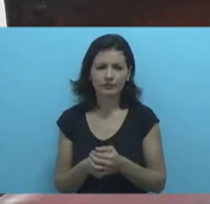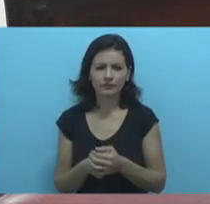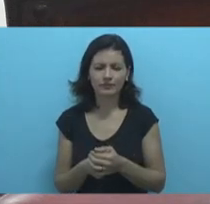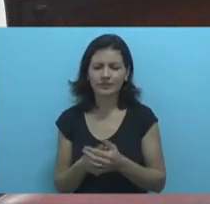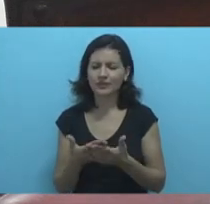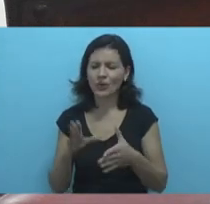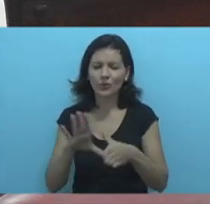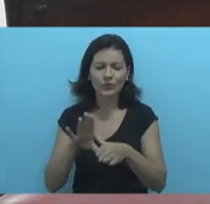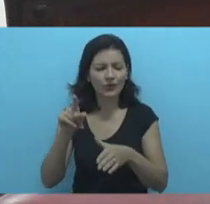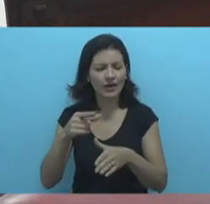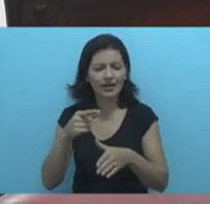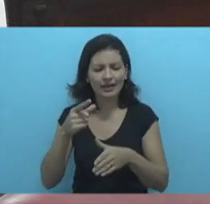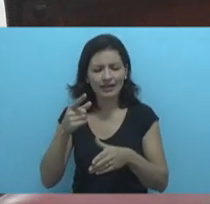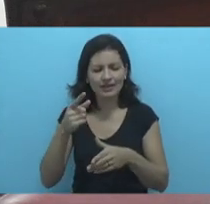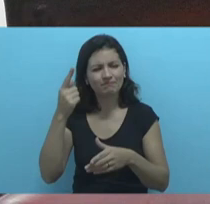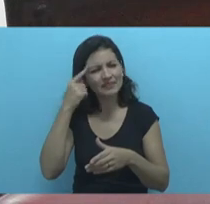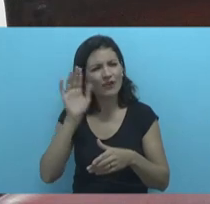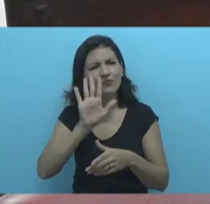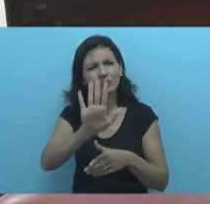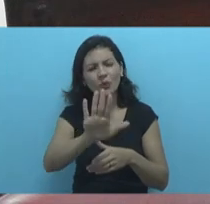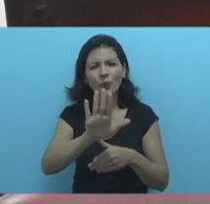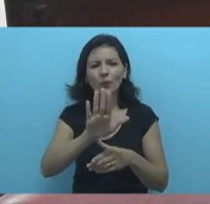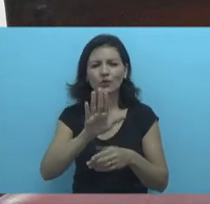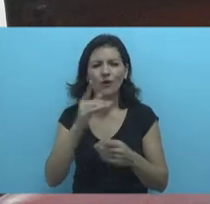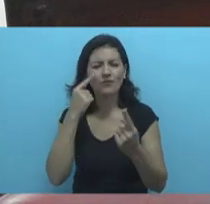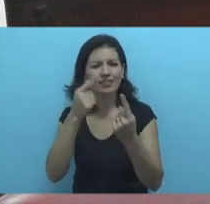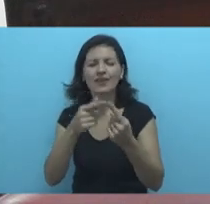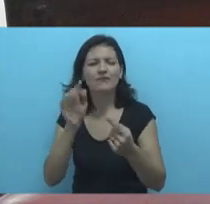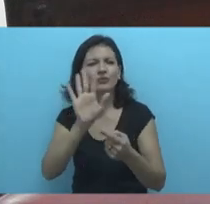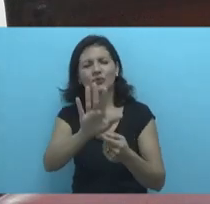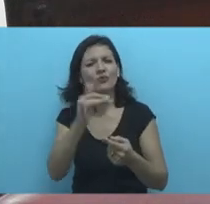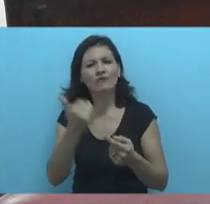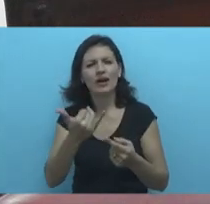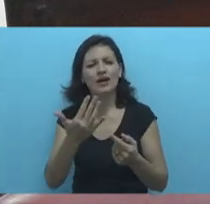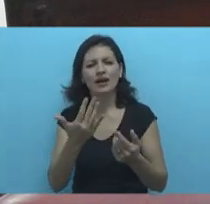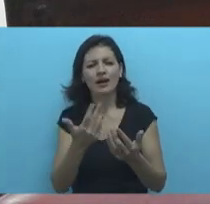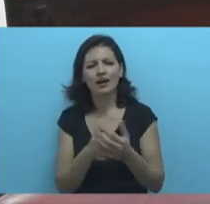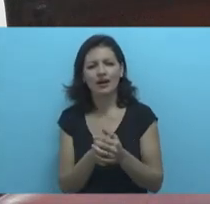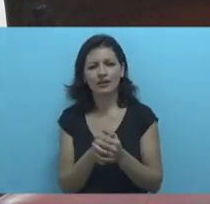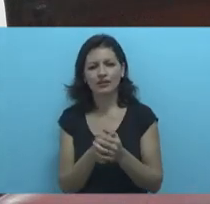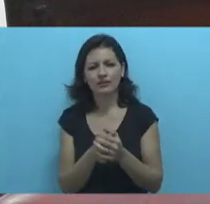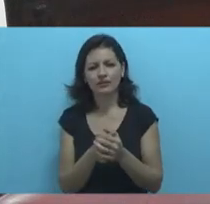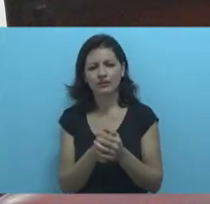adelante y una agenda de futuro. Miguel estaba